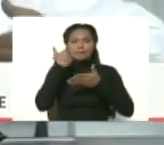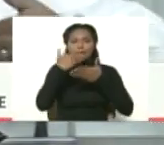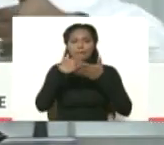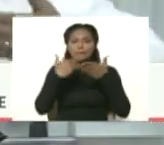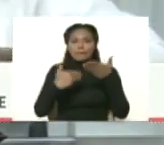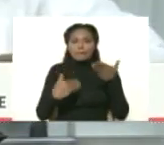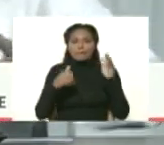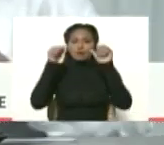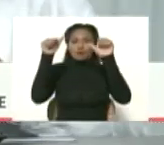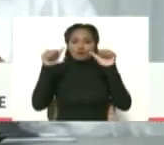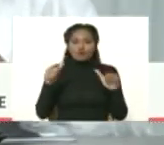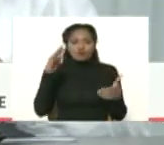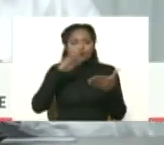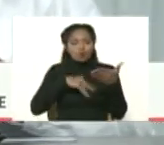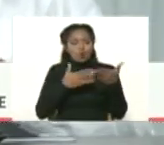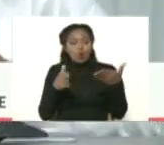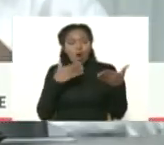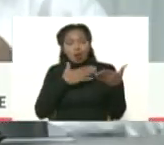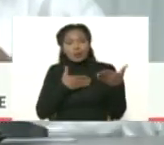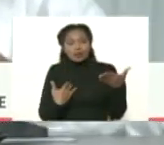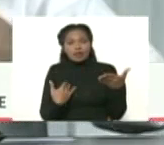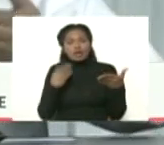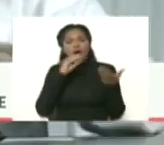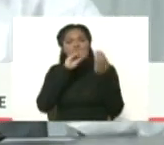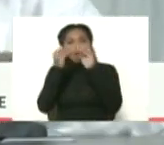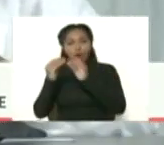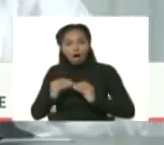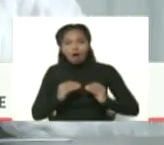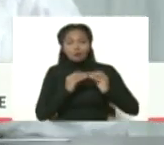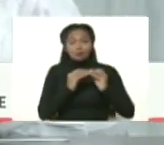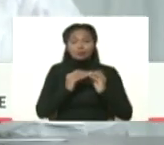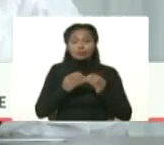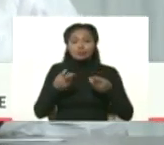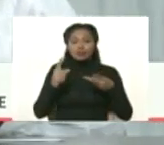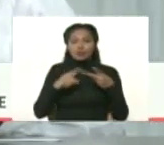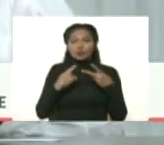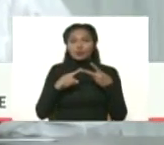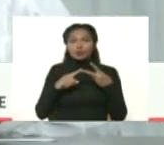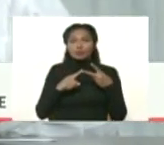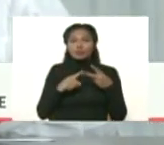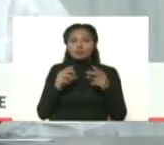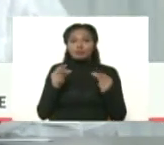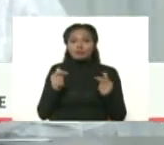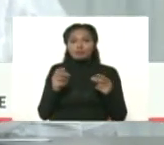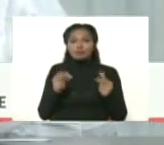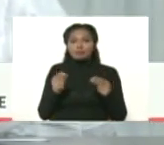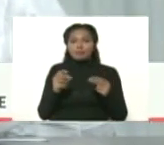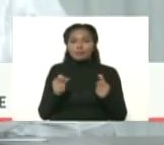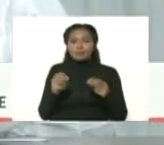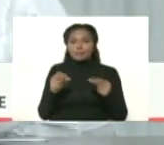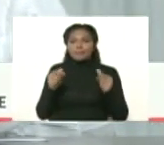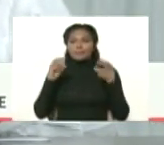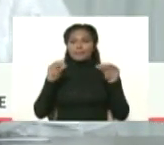que piensa, de lo que quiere. Y además tiene otra ventaja, es hiperquinético.